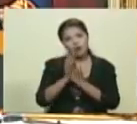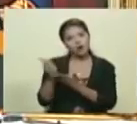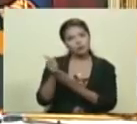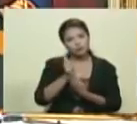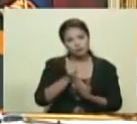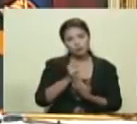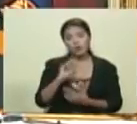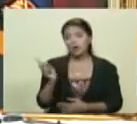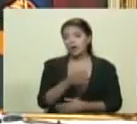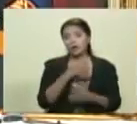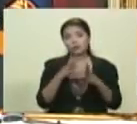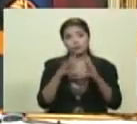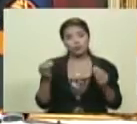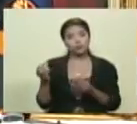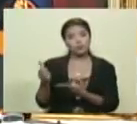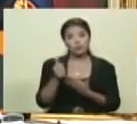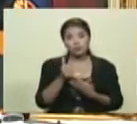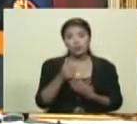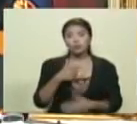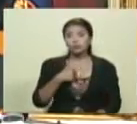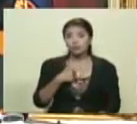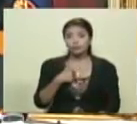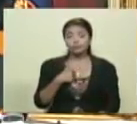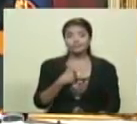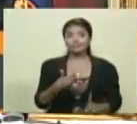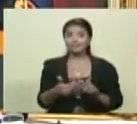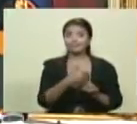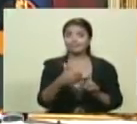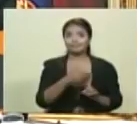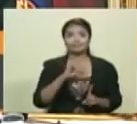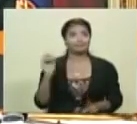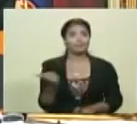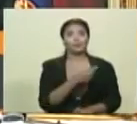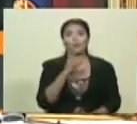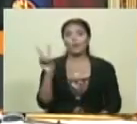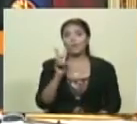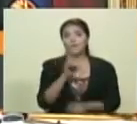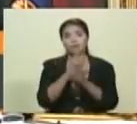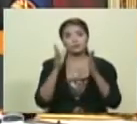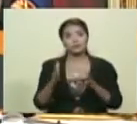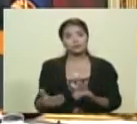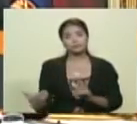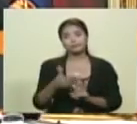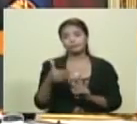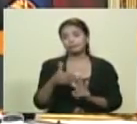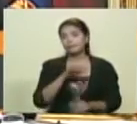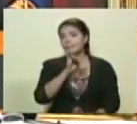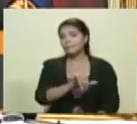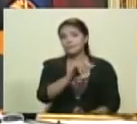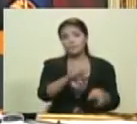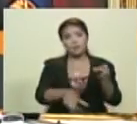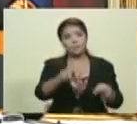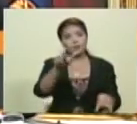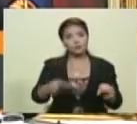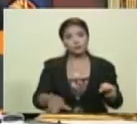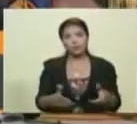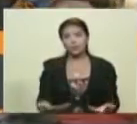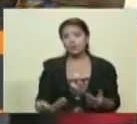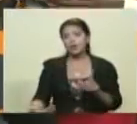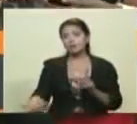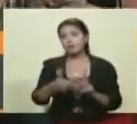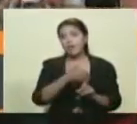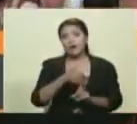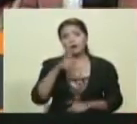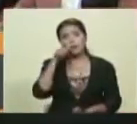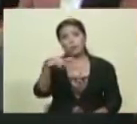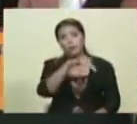ayude. Yo soy víctima y somos víctimas los venezolanos de la misma gente que ataca al